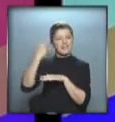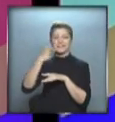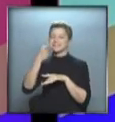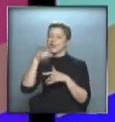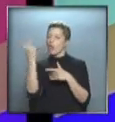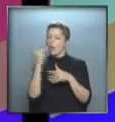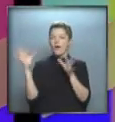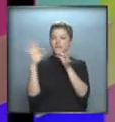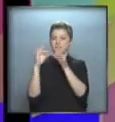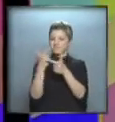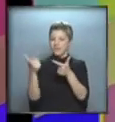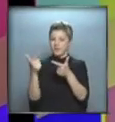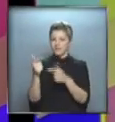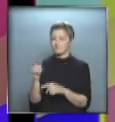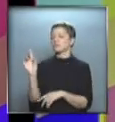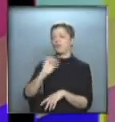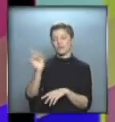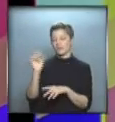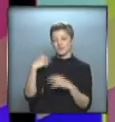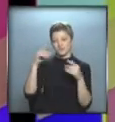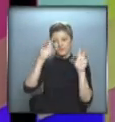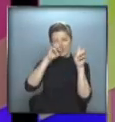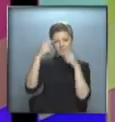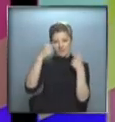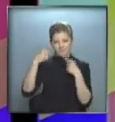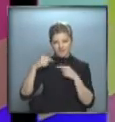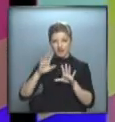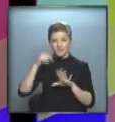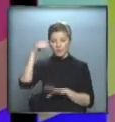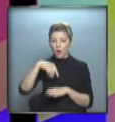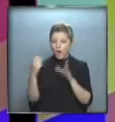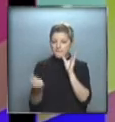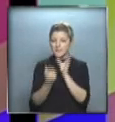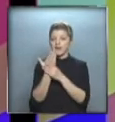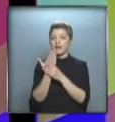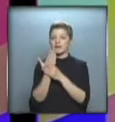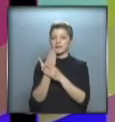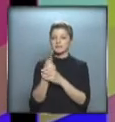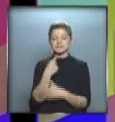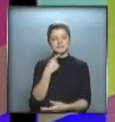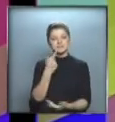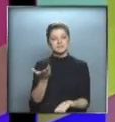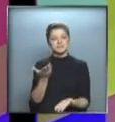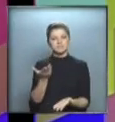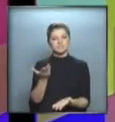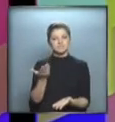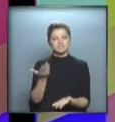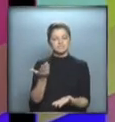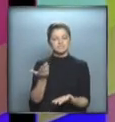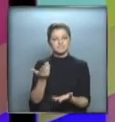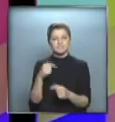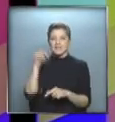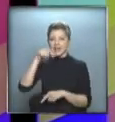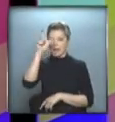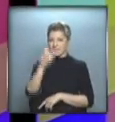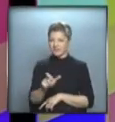Aires. No, bueno, son temas distintos. Lo de esta mañana diría que el que lo